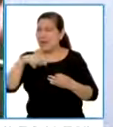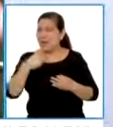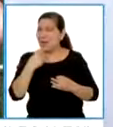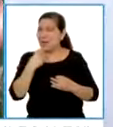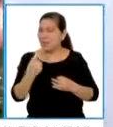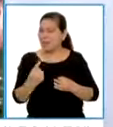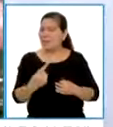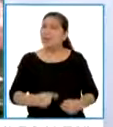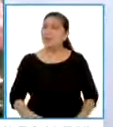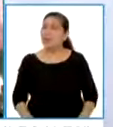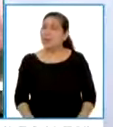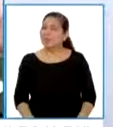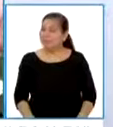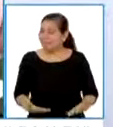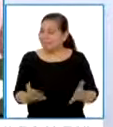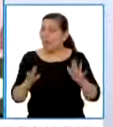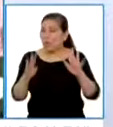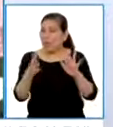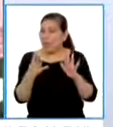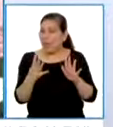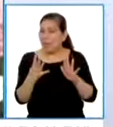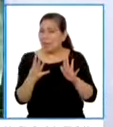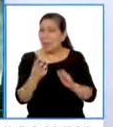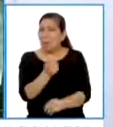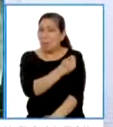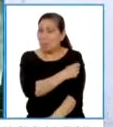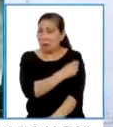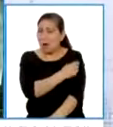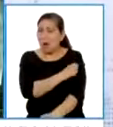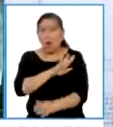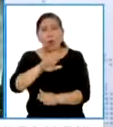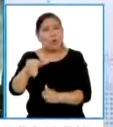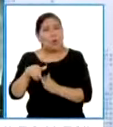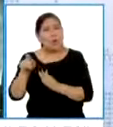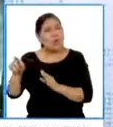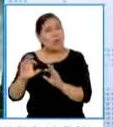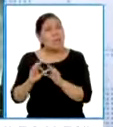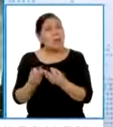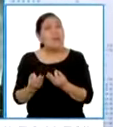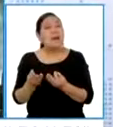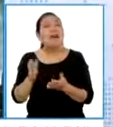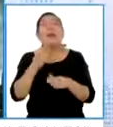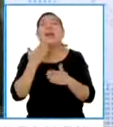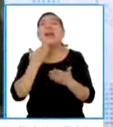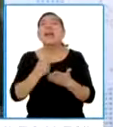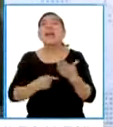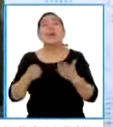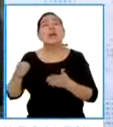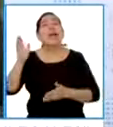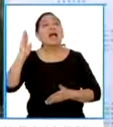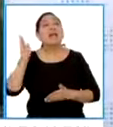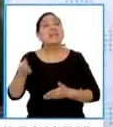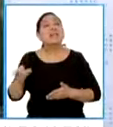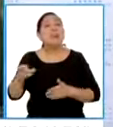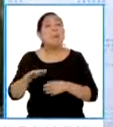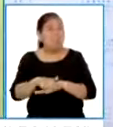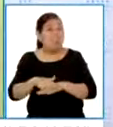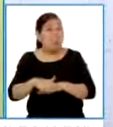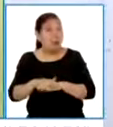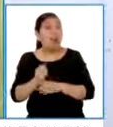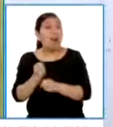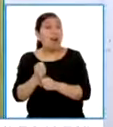de mencionar hace un momento, ¿no es cierto? 19 funcionarios se han vacunado y también a toda su familia. ¿Qué tipo de responsabilidad va para ellos?